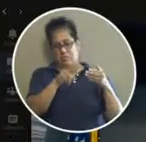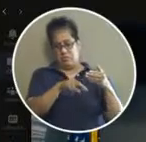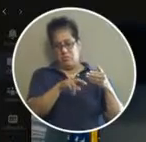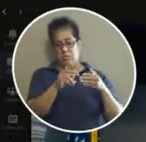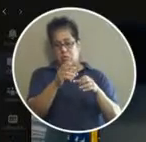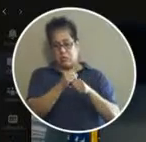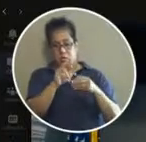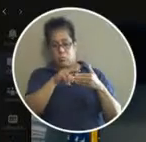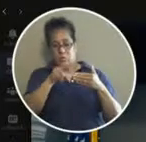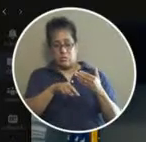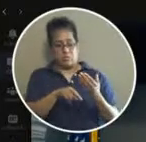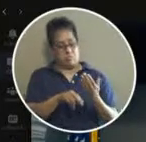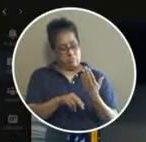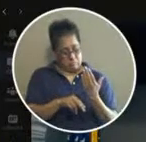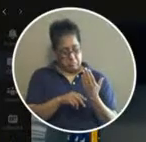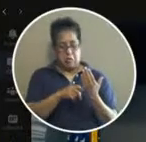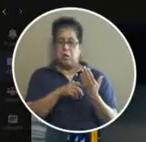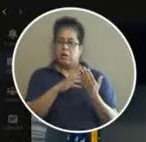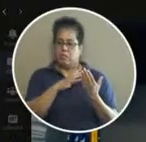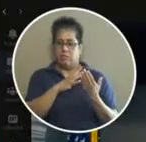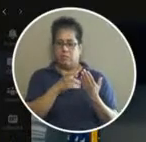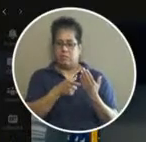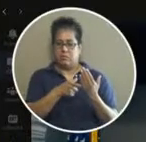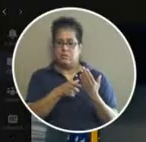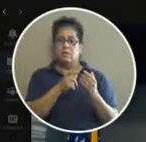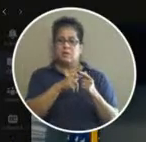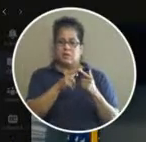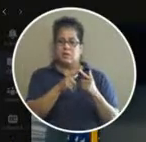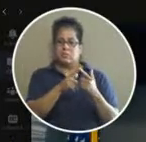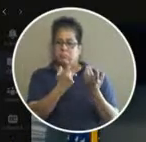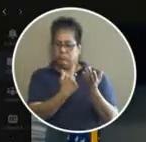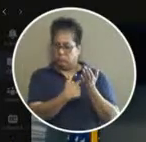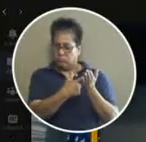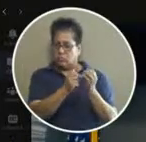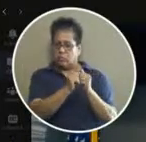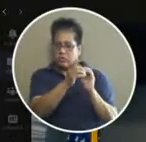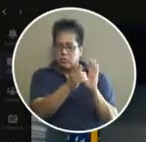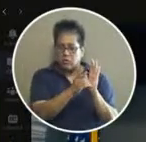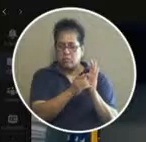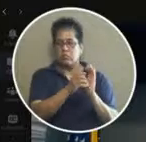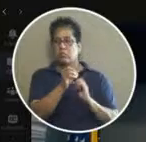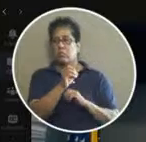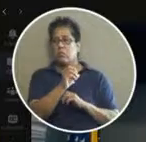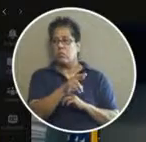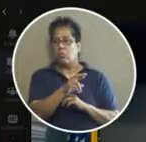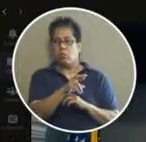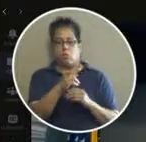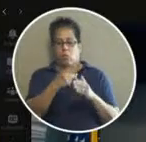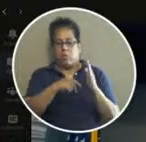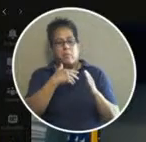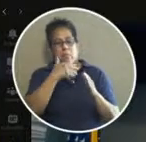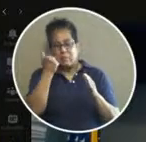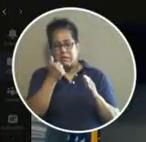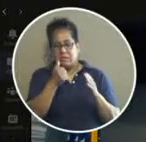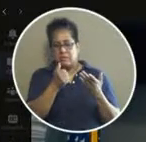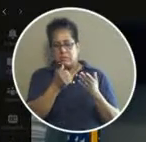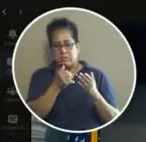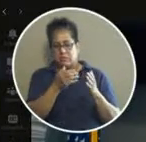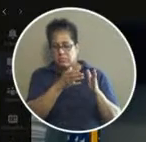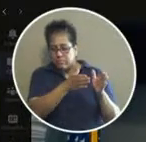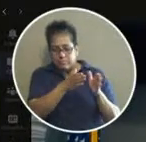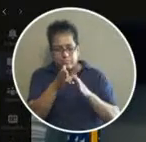el resultado, entonces sí ya determina junto con su proveedor médico qué es el mejor curso que necesita